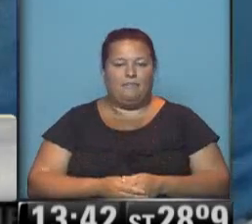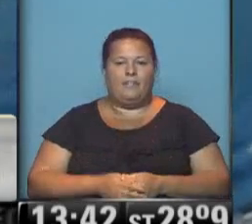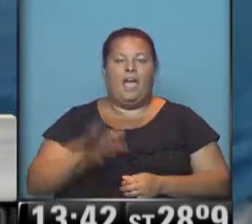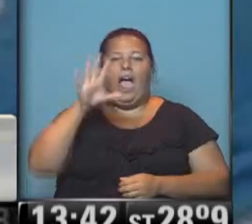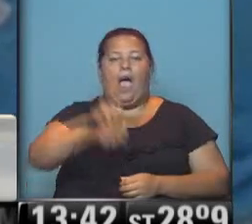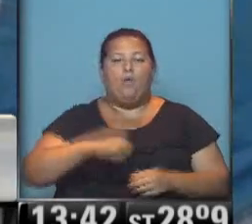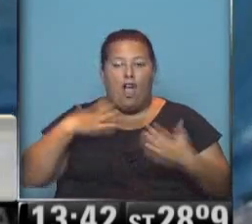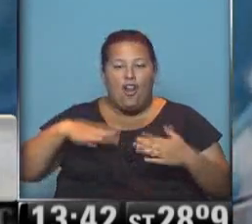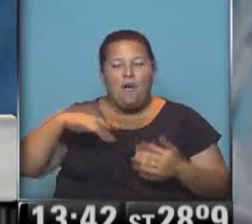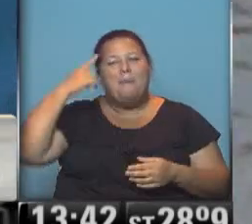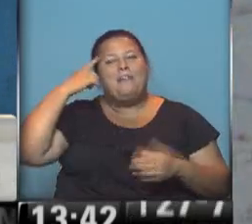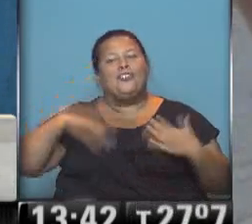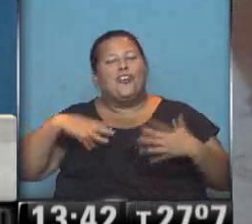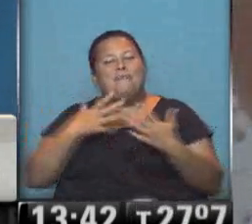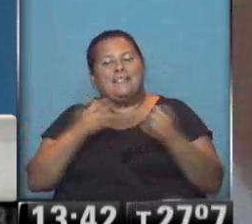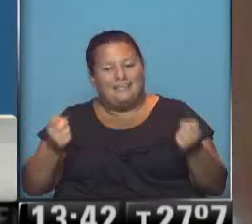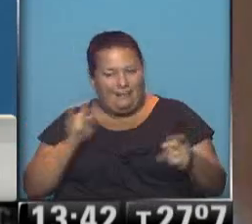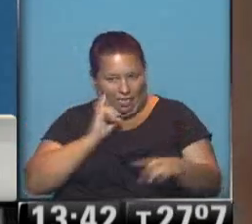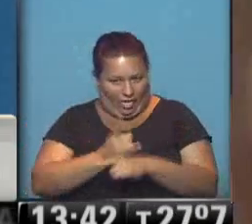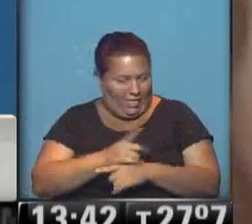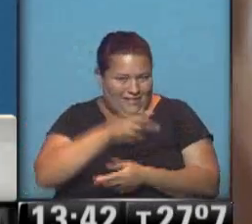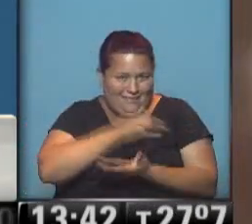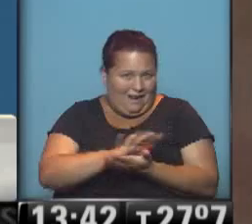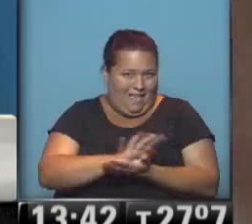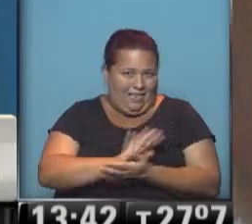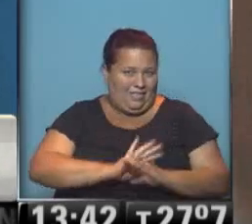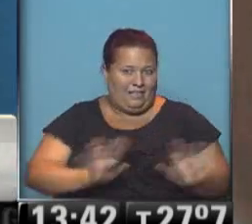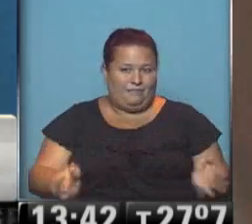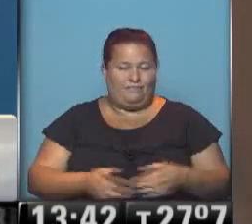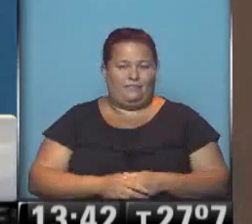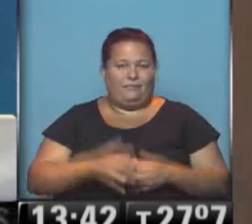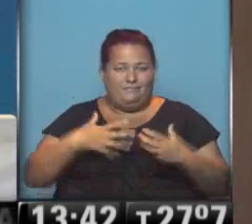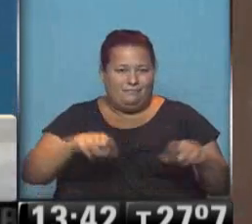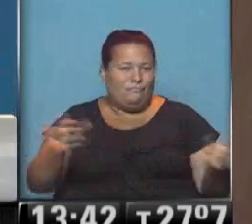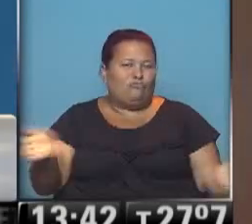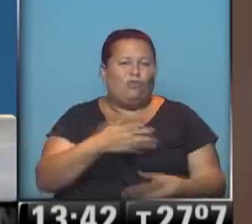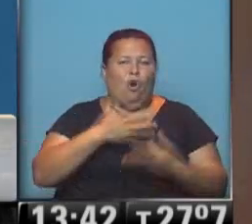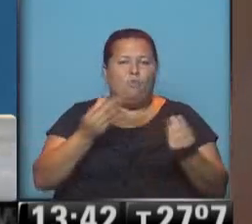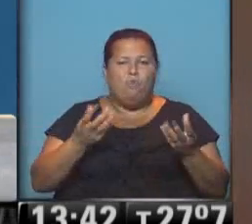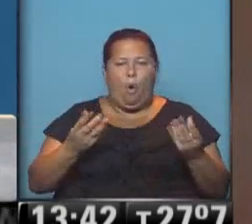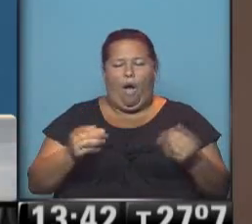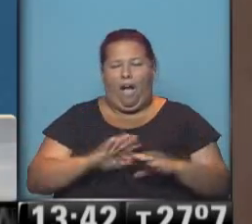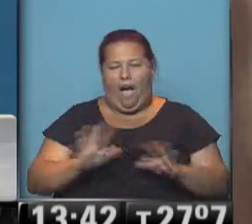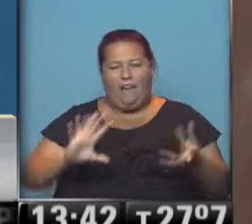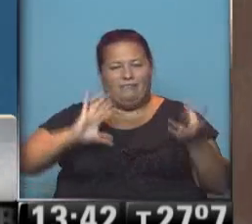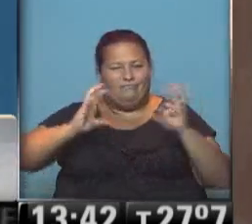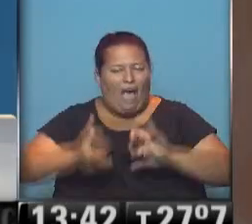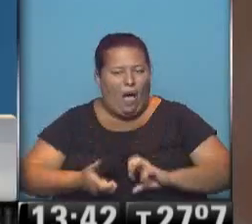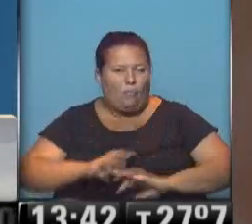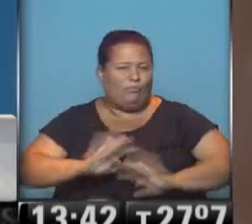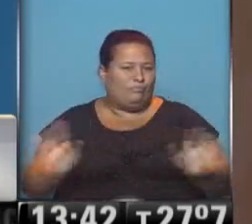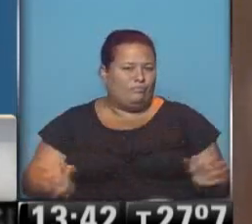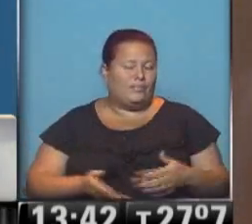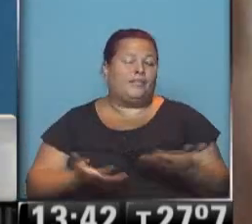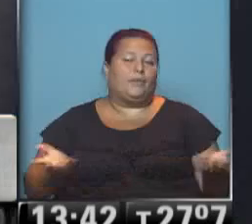a buscar ropa creyendo que la ropa está seca y no tiene nada seco encuentran con todo mojado todo arruinando